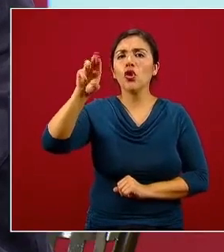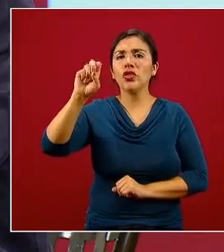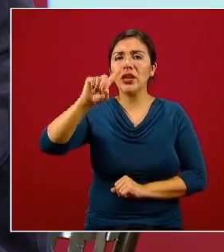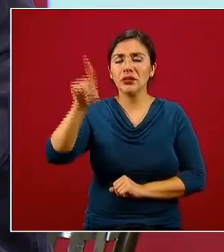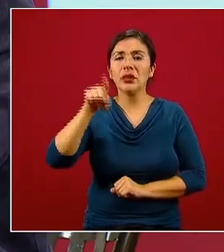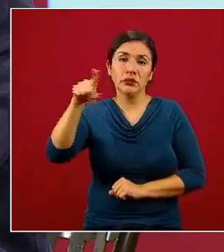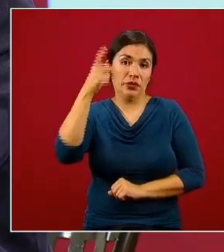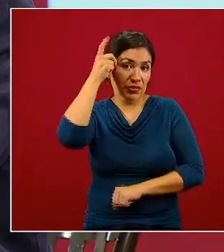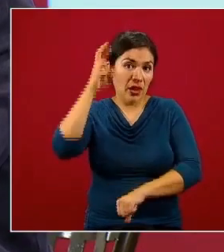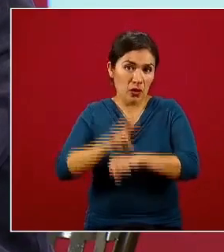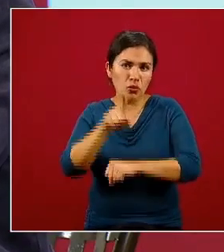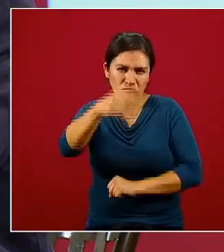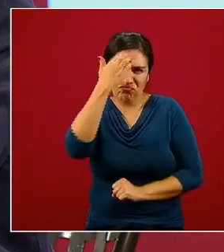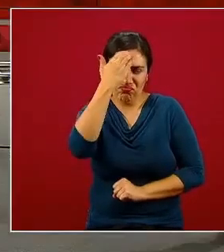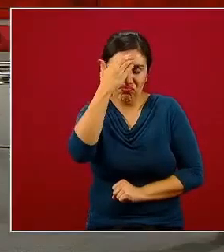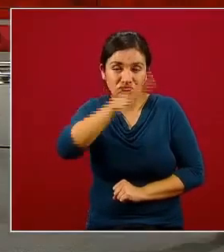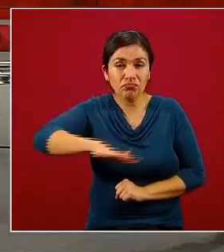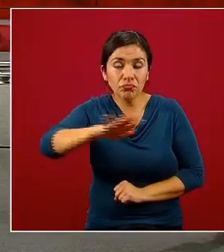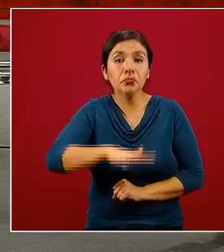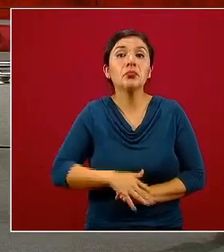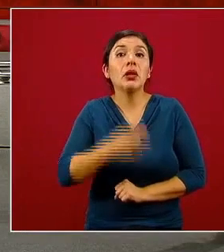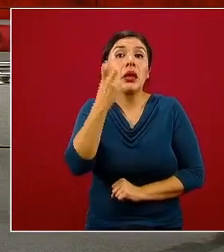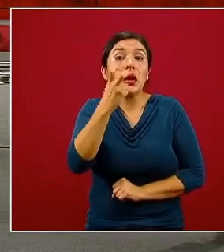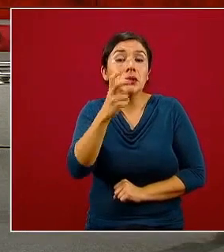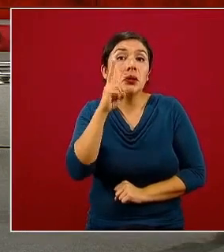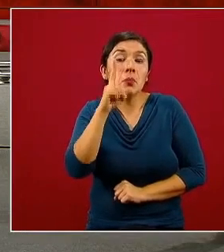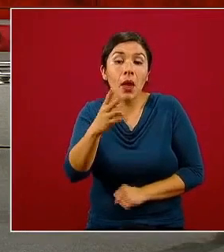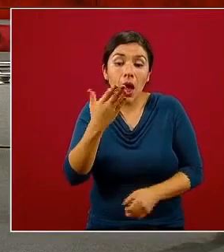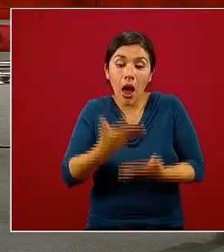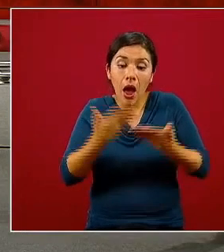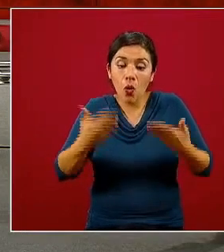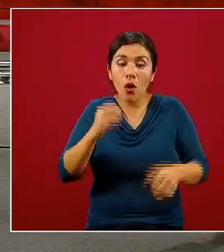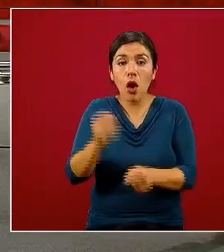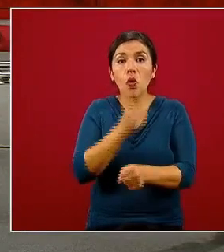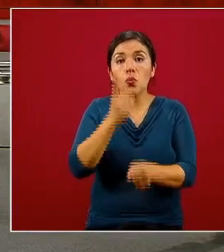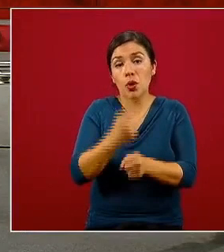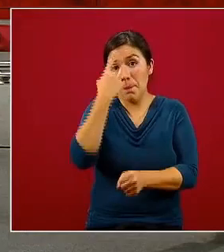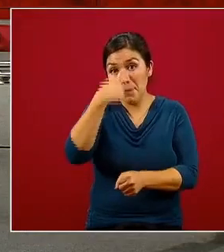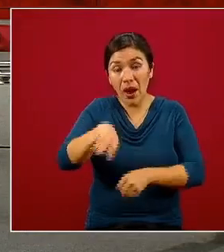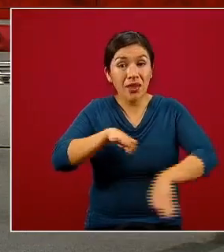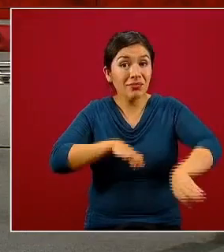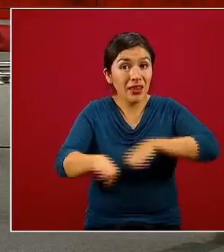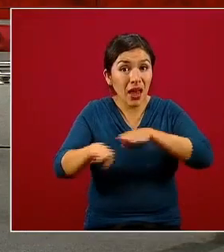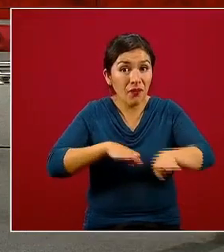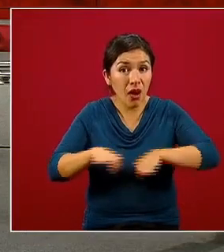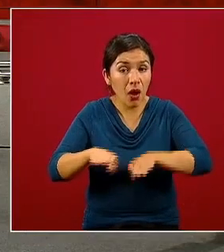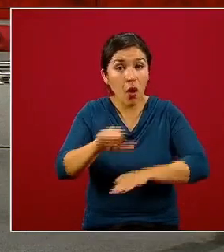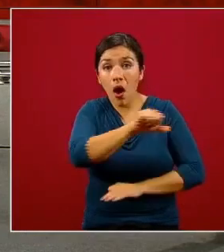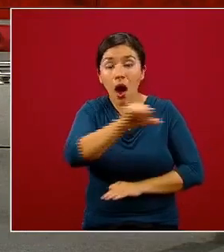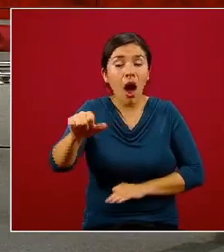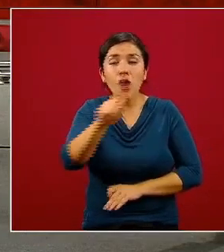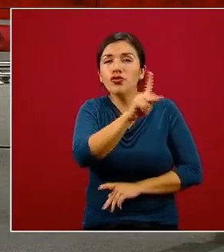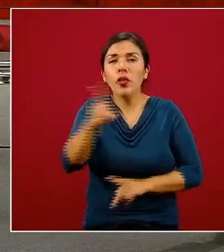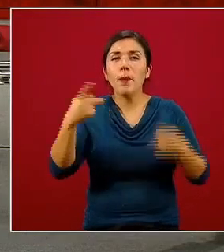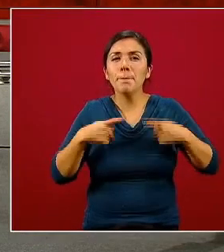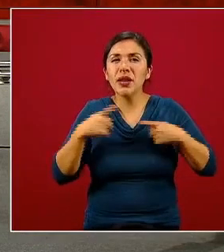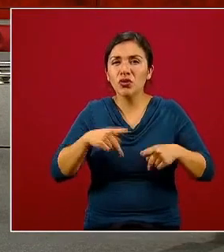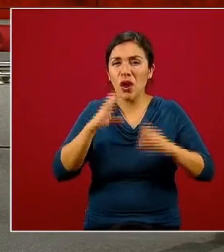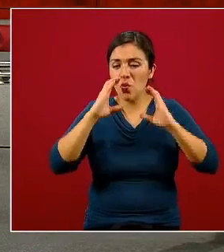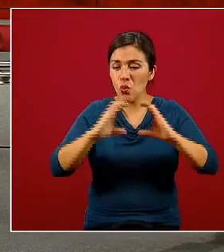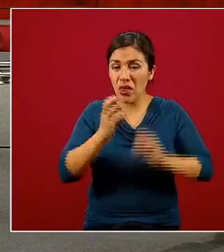ustedes lo conocen, y justamente hemos visto la oportunidad de que el trabajo de las y los promotores de la